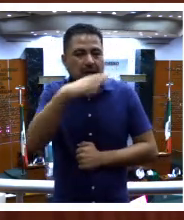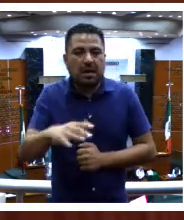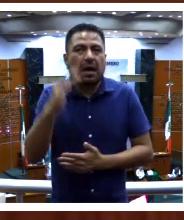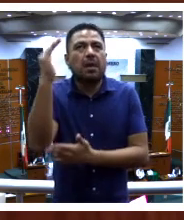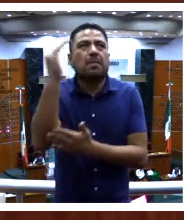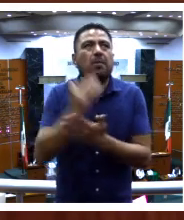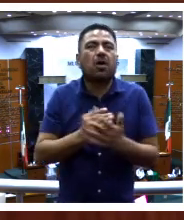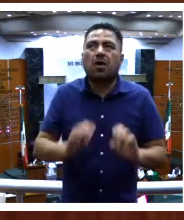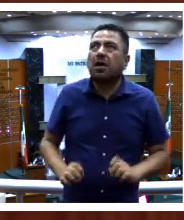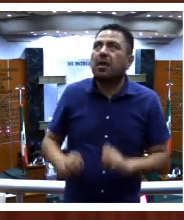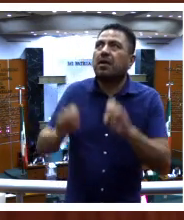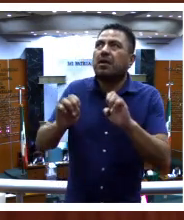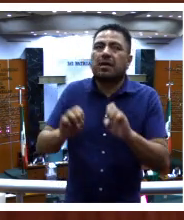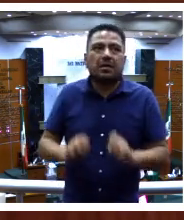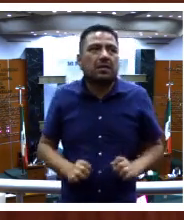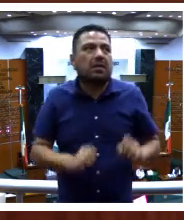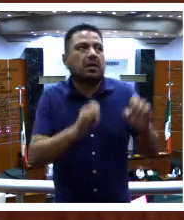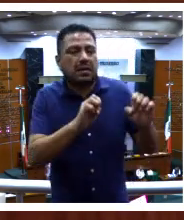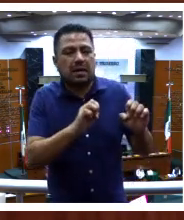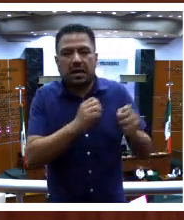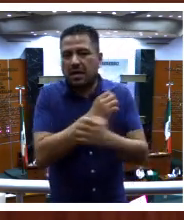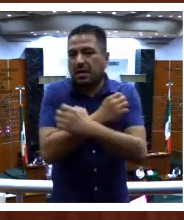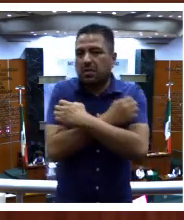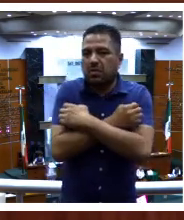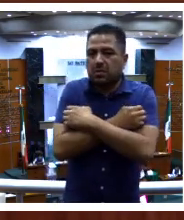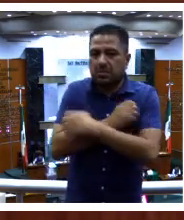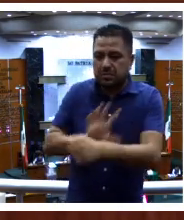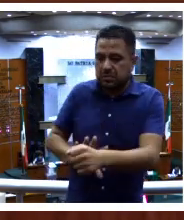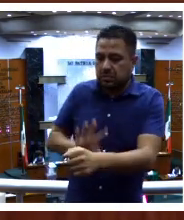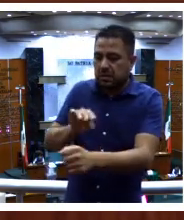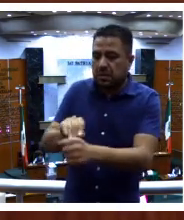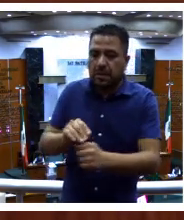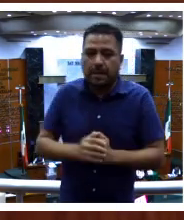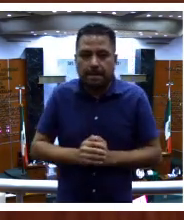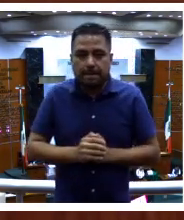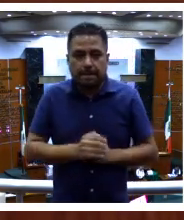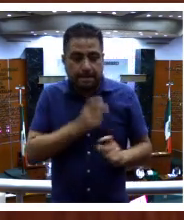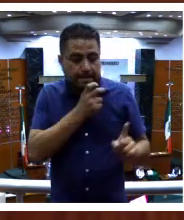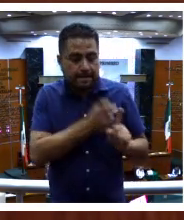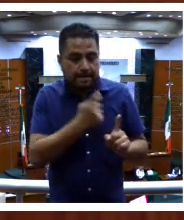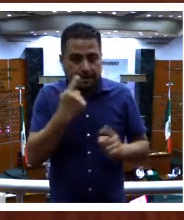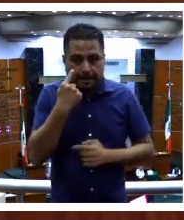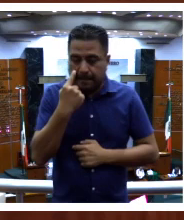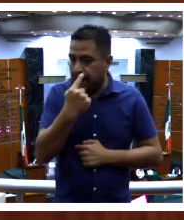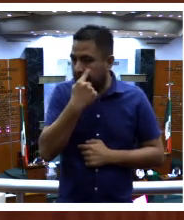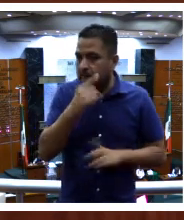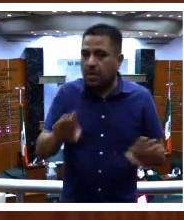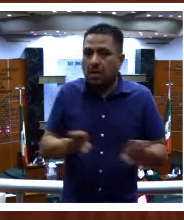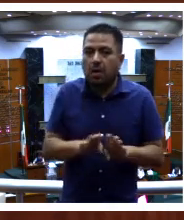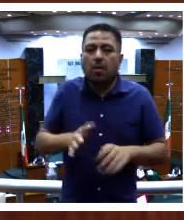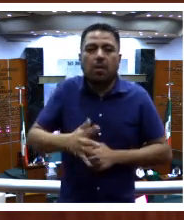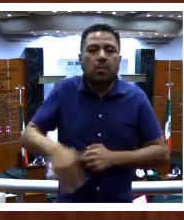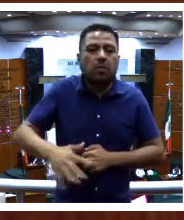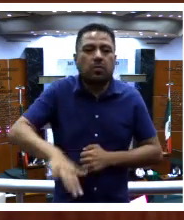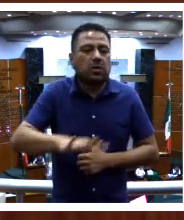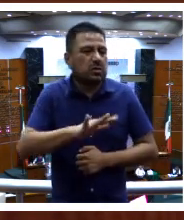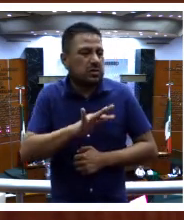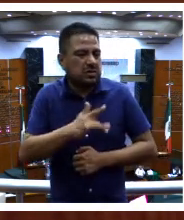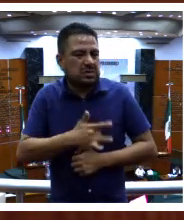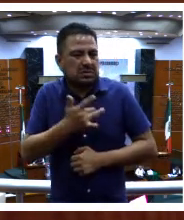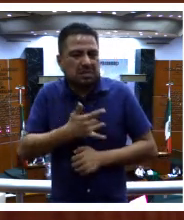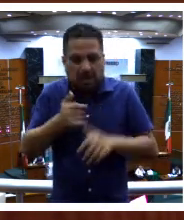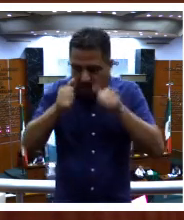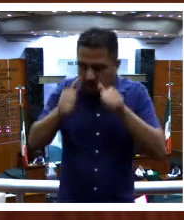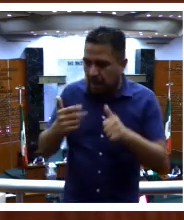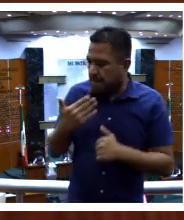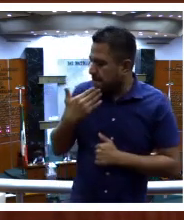pocas edificaciones destinadas a la educación inclusiva. En ese sentido, ¿cómo ha buscado satisfacer esta